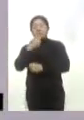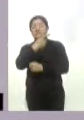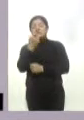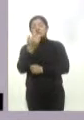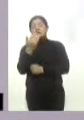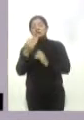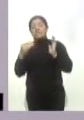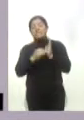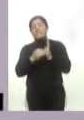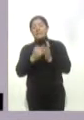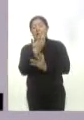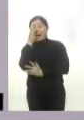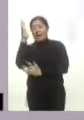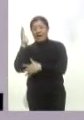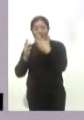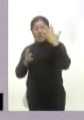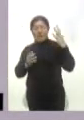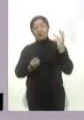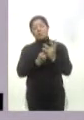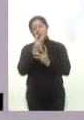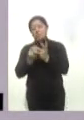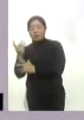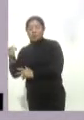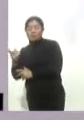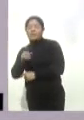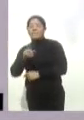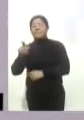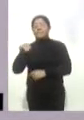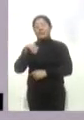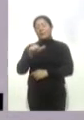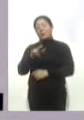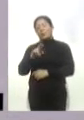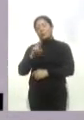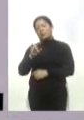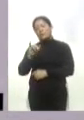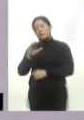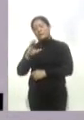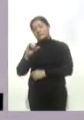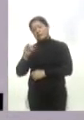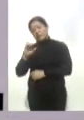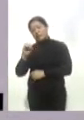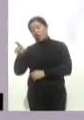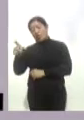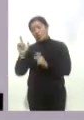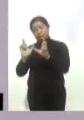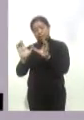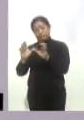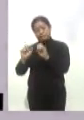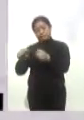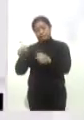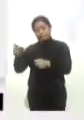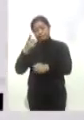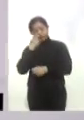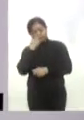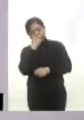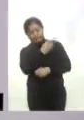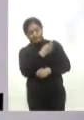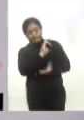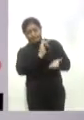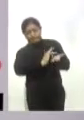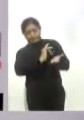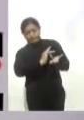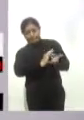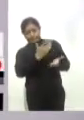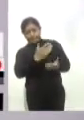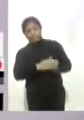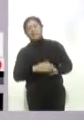A nombre de los guías de turistas certificados, Mauricio Camarillo Cuevas reconoció el apoyo del gobierno estatal. Sabemos que este